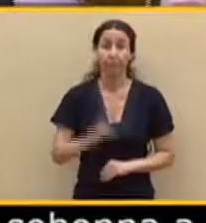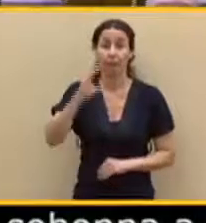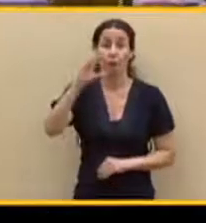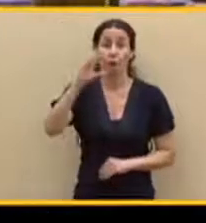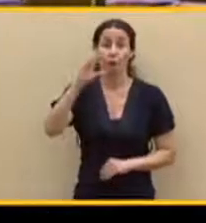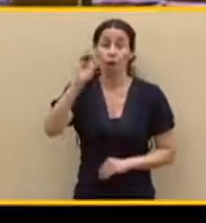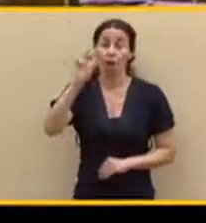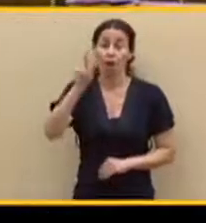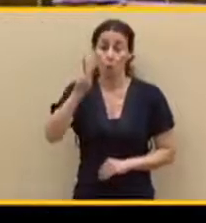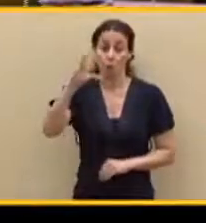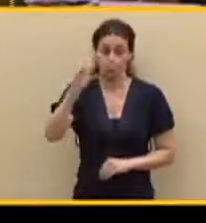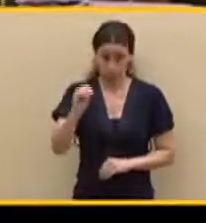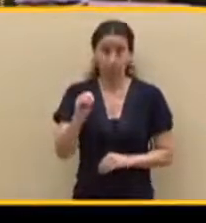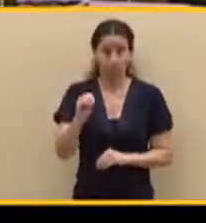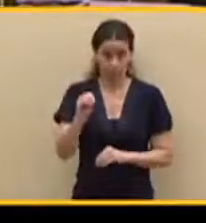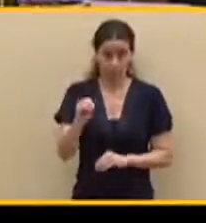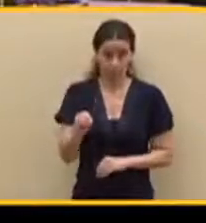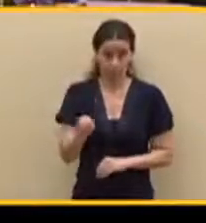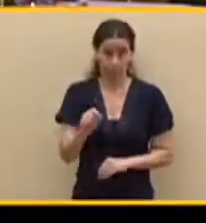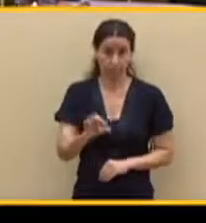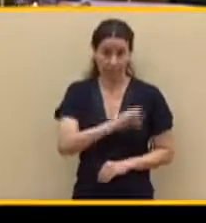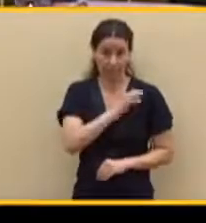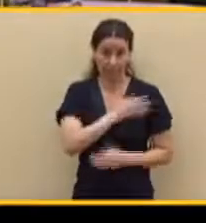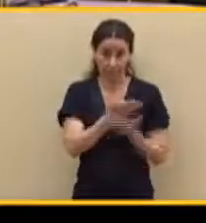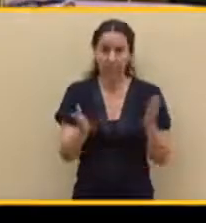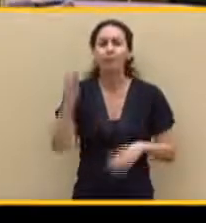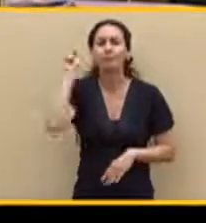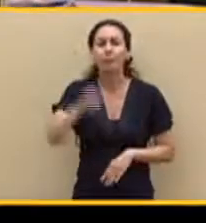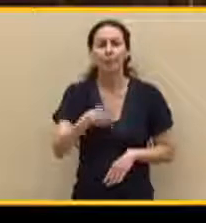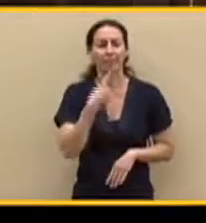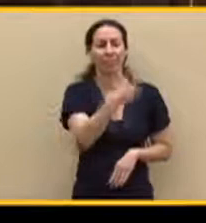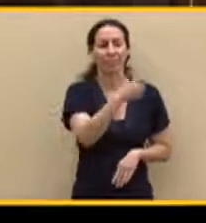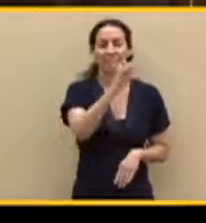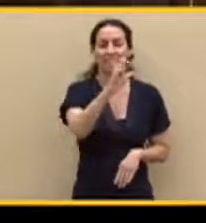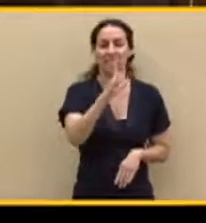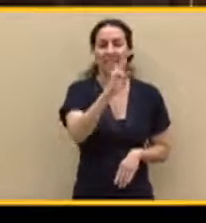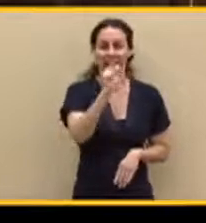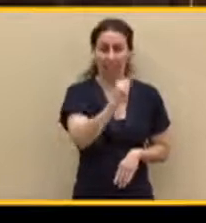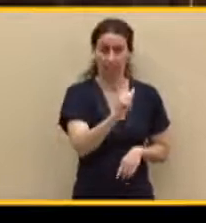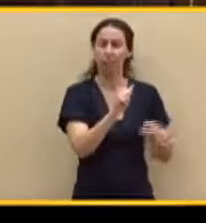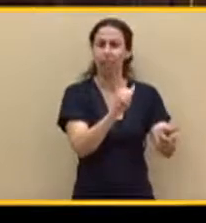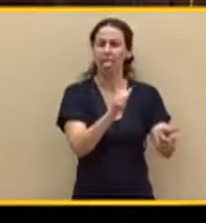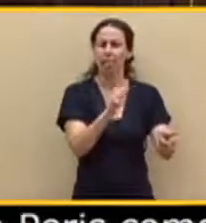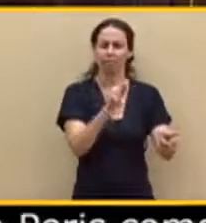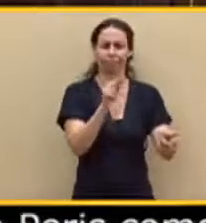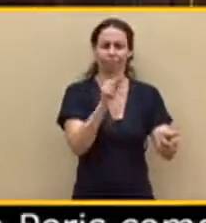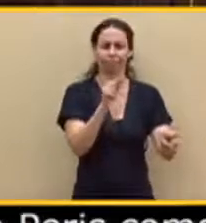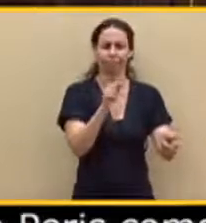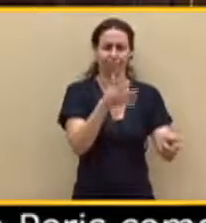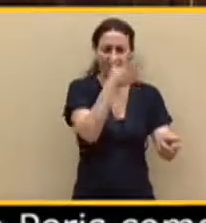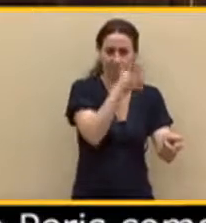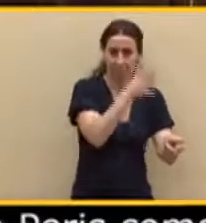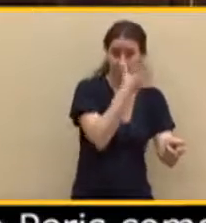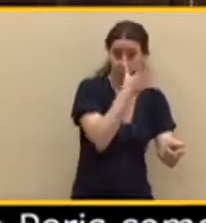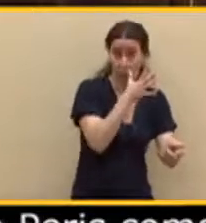La UCO, señorías, apunta también al señor Serra Perís como chivato, un antiguo secretario de Estado de Aznar, de confianza del